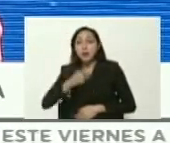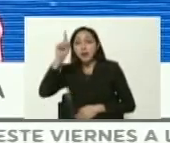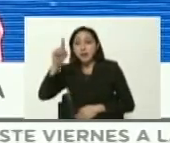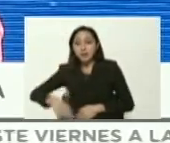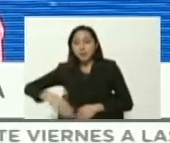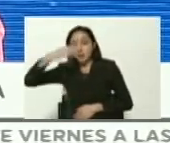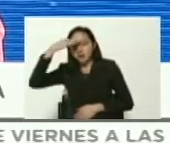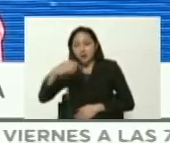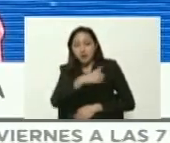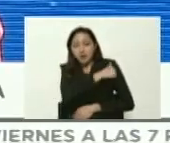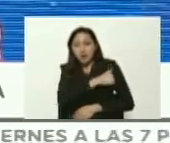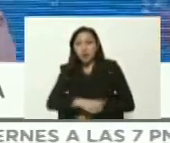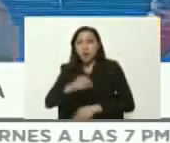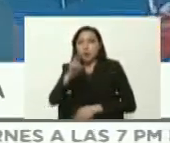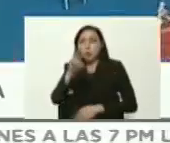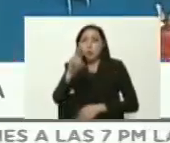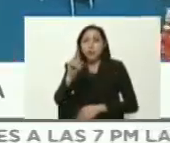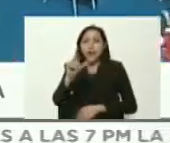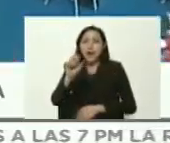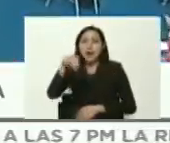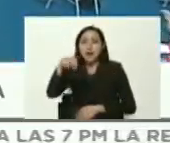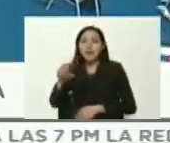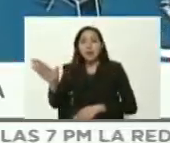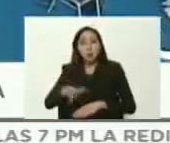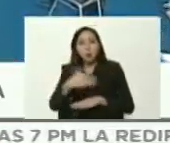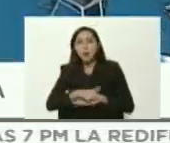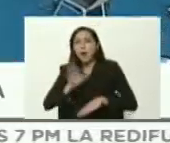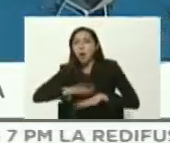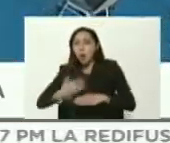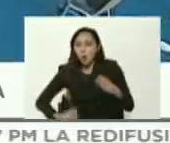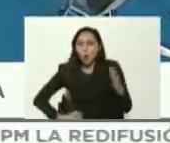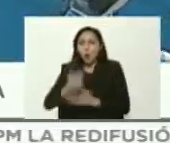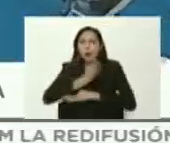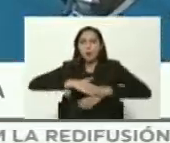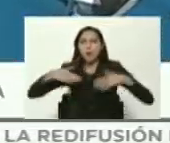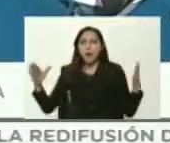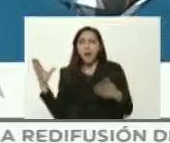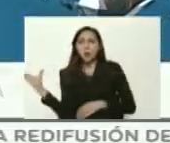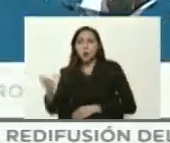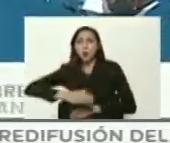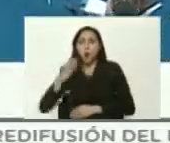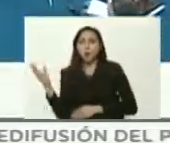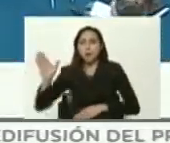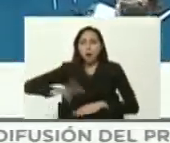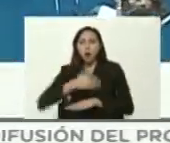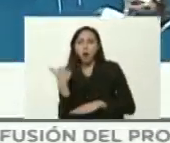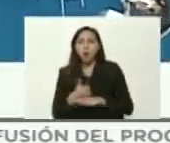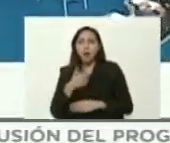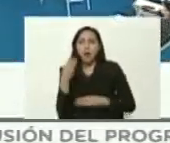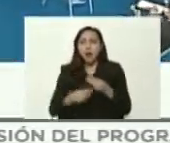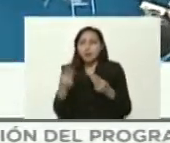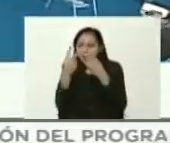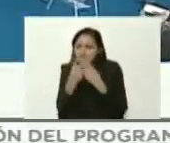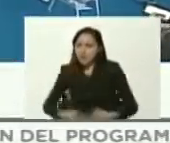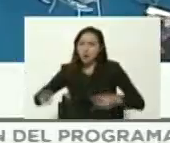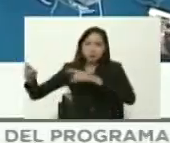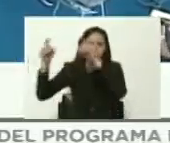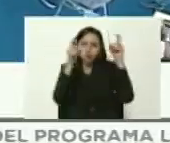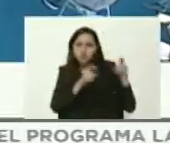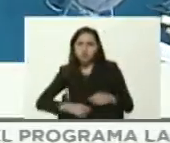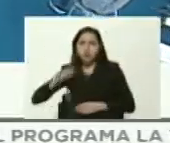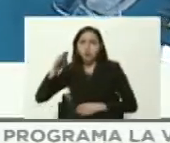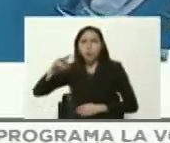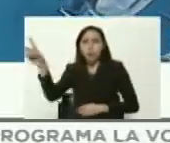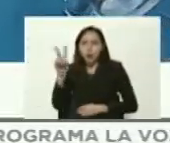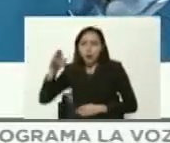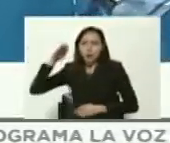general Rafael Urdaneta. Tienen la culpa de haber fundado la Gran Colombia, tienen la culpa de haber fundado en valores el destino de la patria,